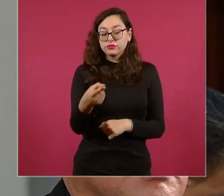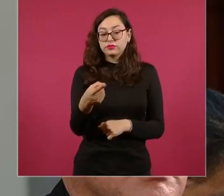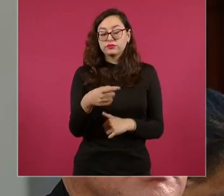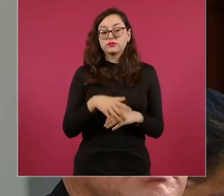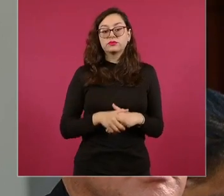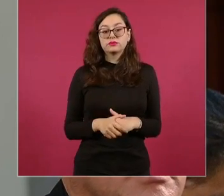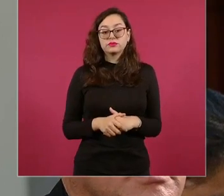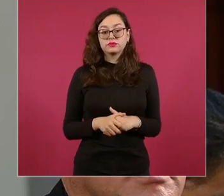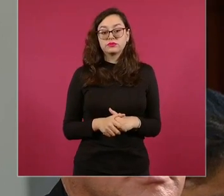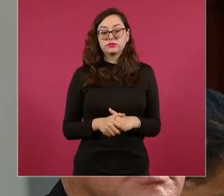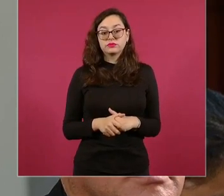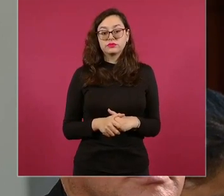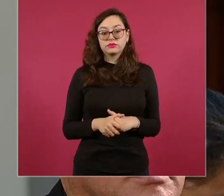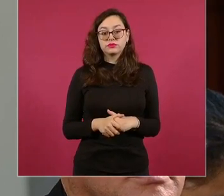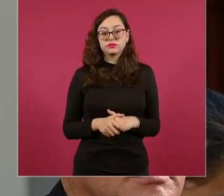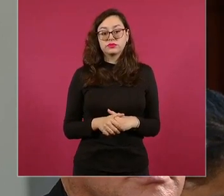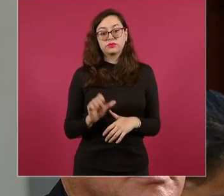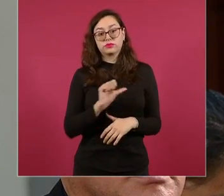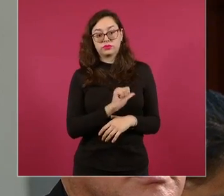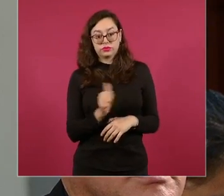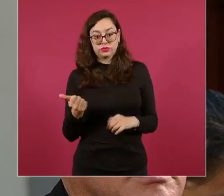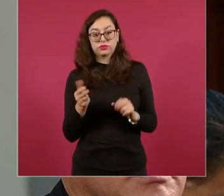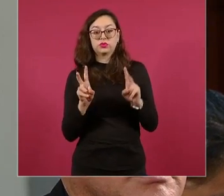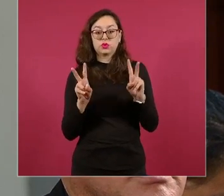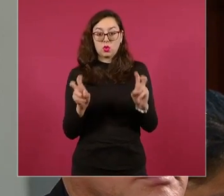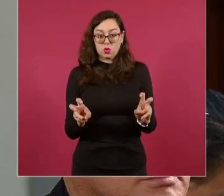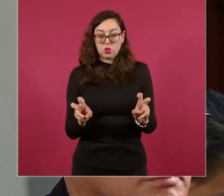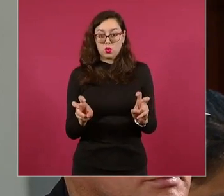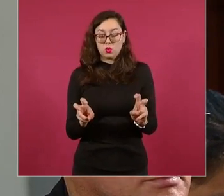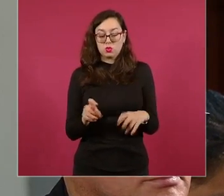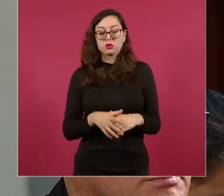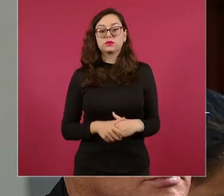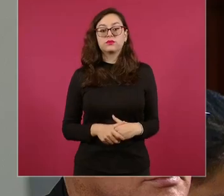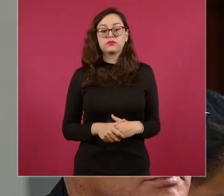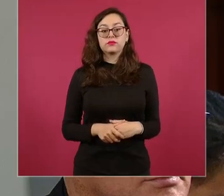en otro en otro tema pues